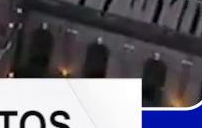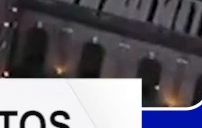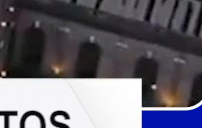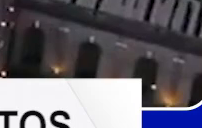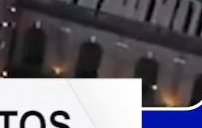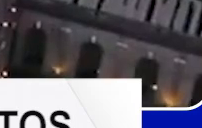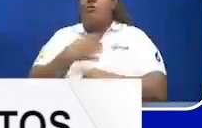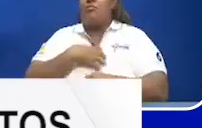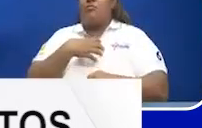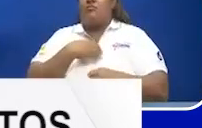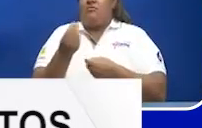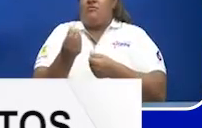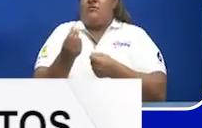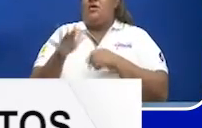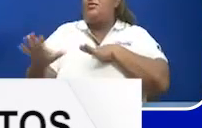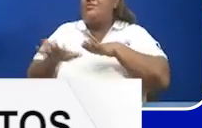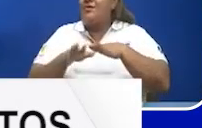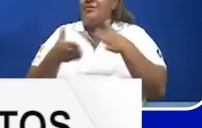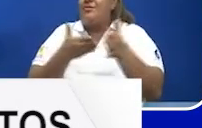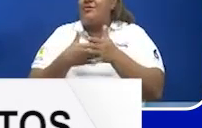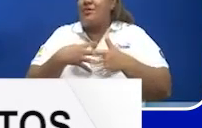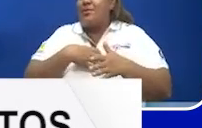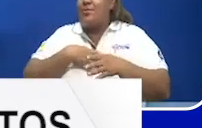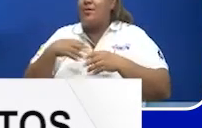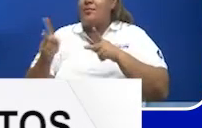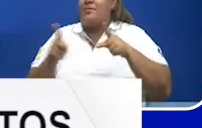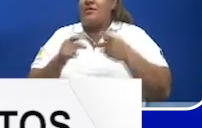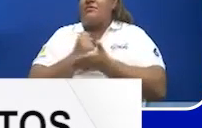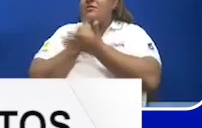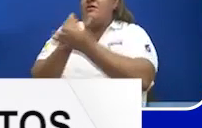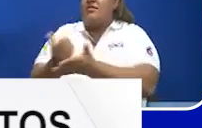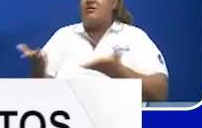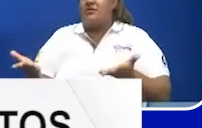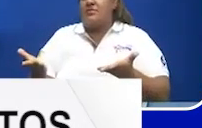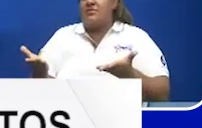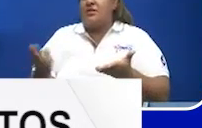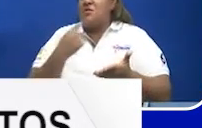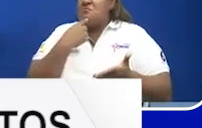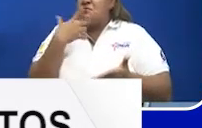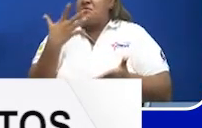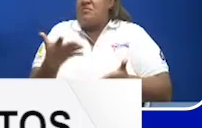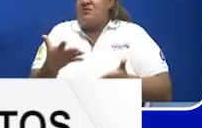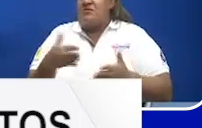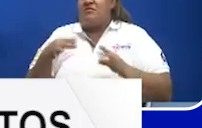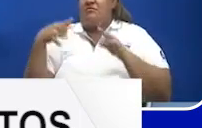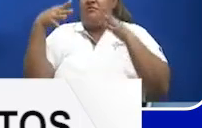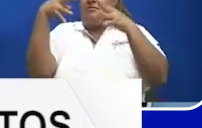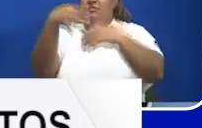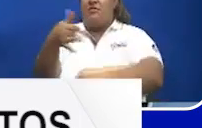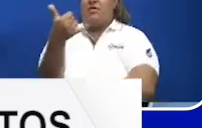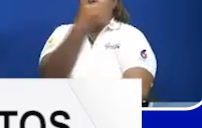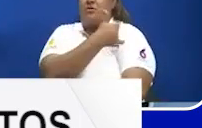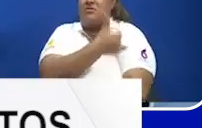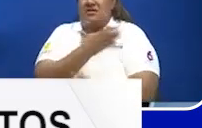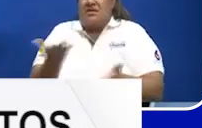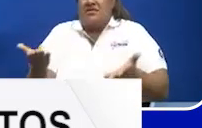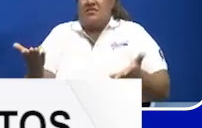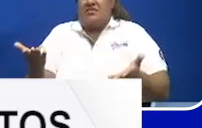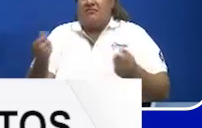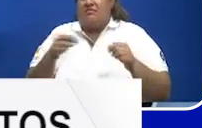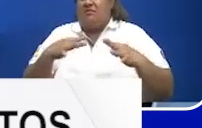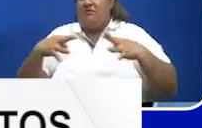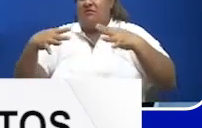con Nicaragua, con la revolución sandinista, con el amor, no puede, no pudieron